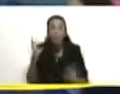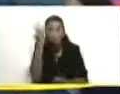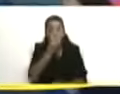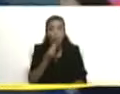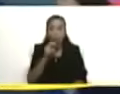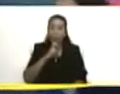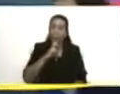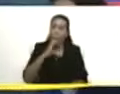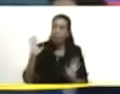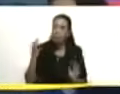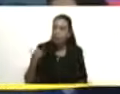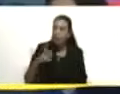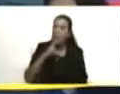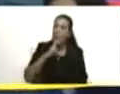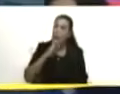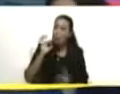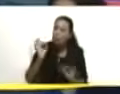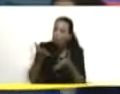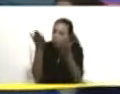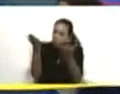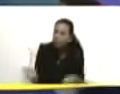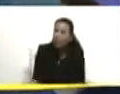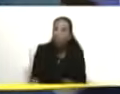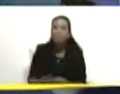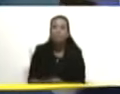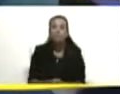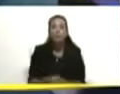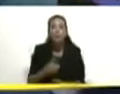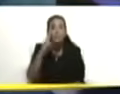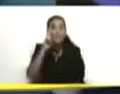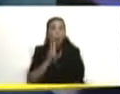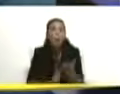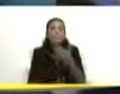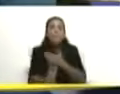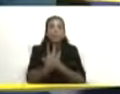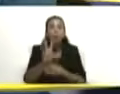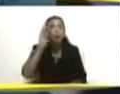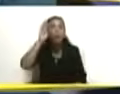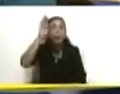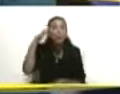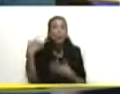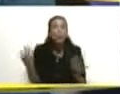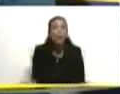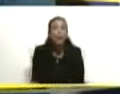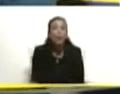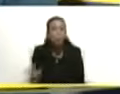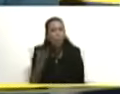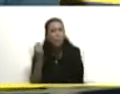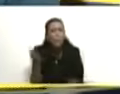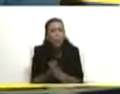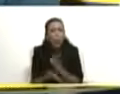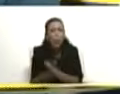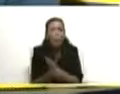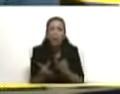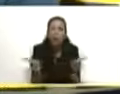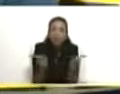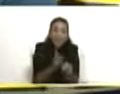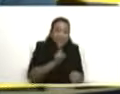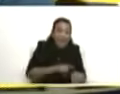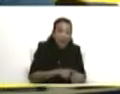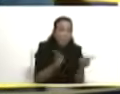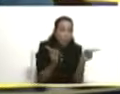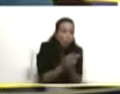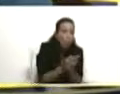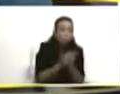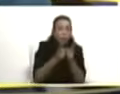de oro, ya lo son, pero la perspectiva hacia el futuro, cuando hablamos del corto, mediano y largo